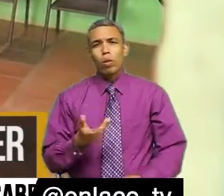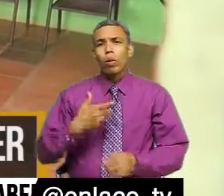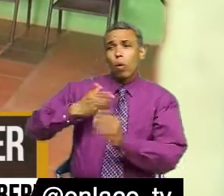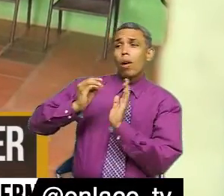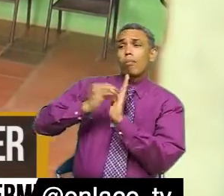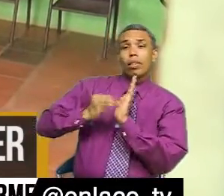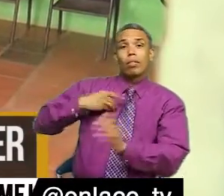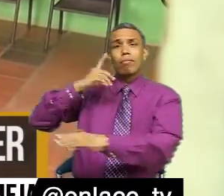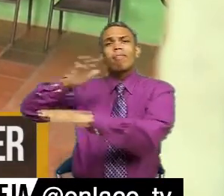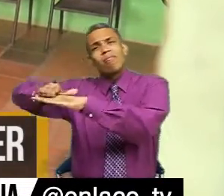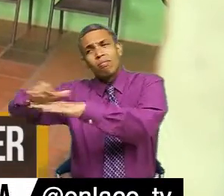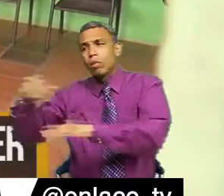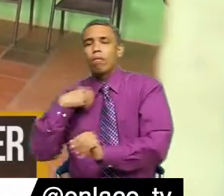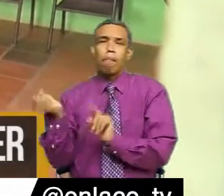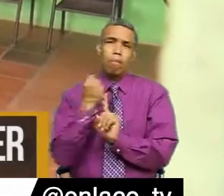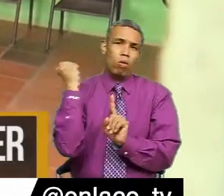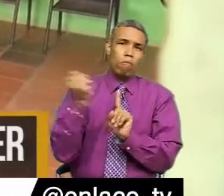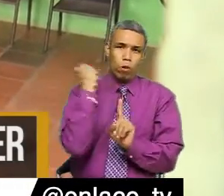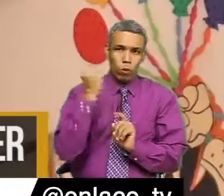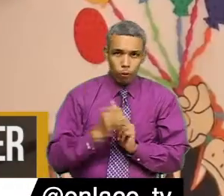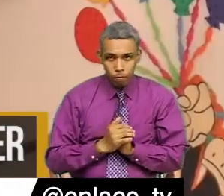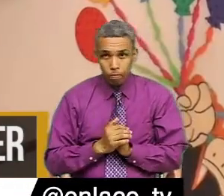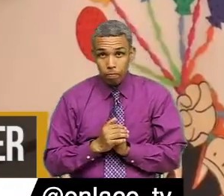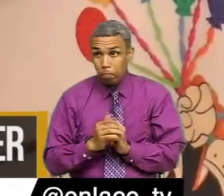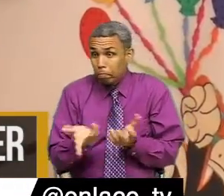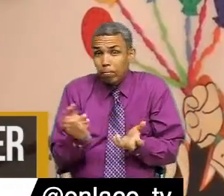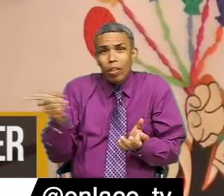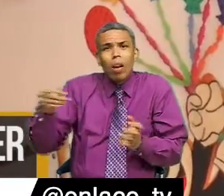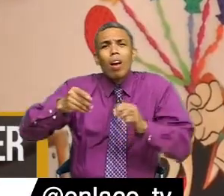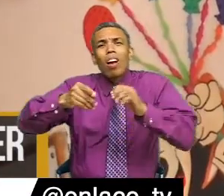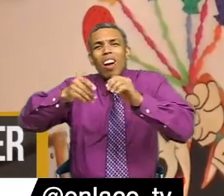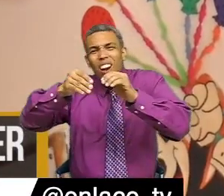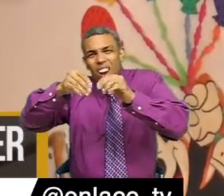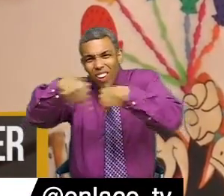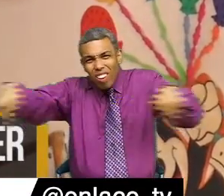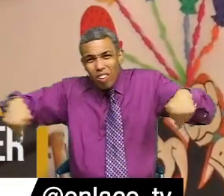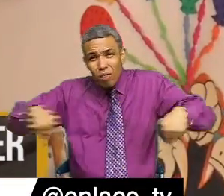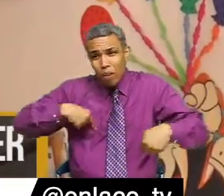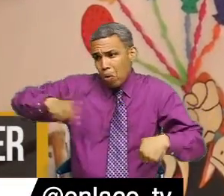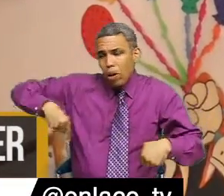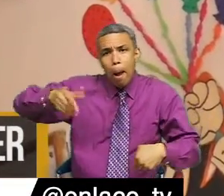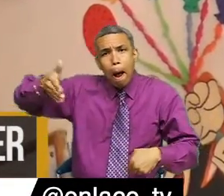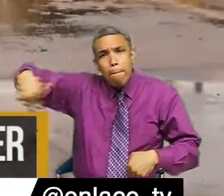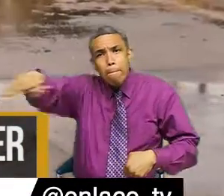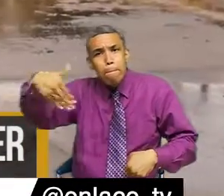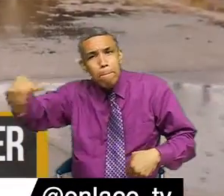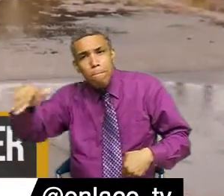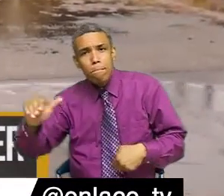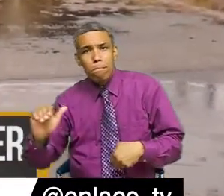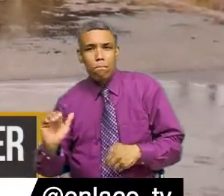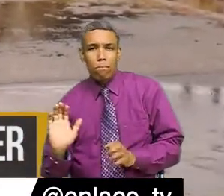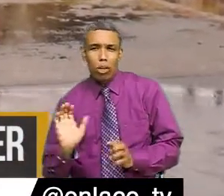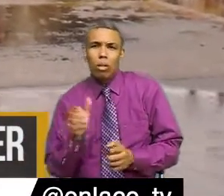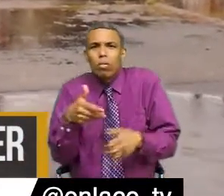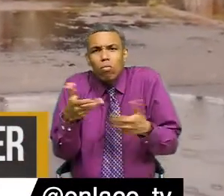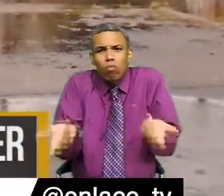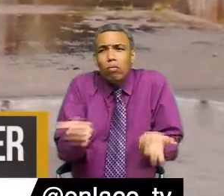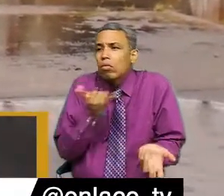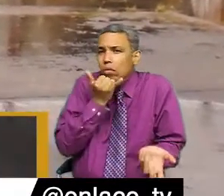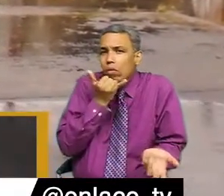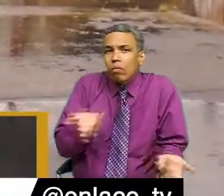Menciona que a pesar de que la escuela ya no está en funcionamiento, sí le fue otorgado un permiso a un hogar FAMI y a un instituto. Lo que nos explica es que por